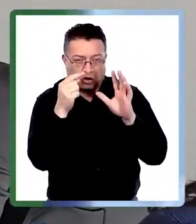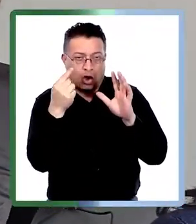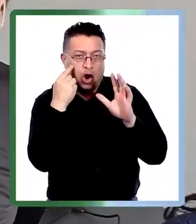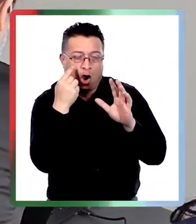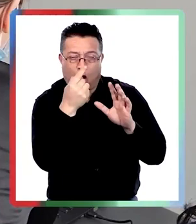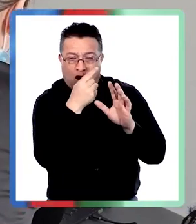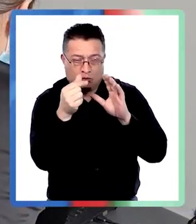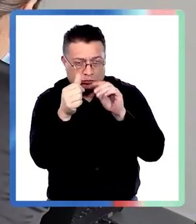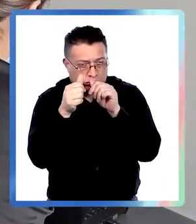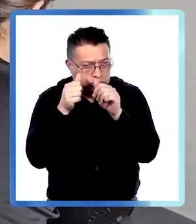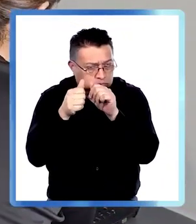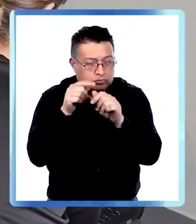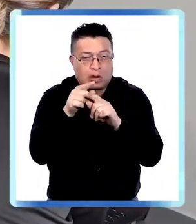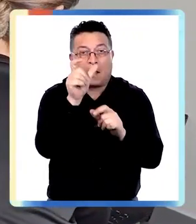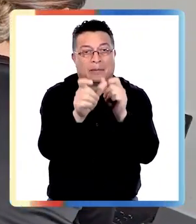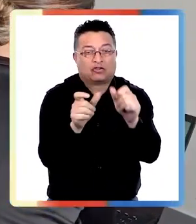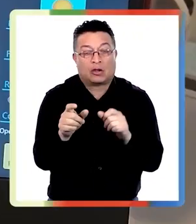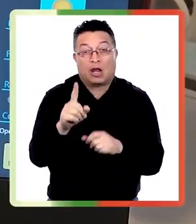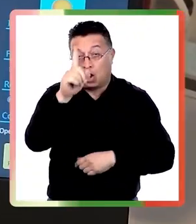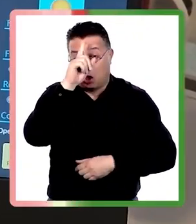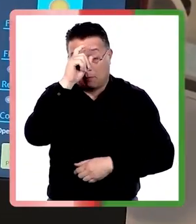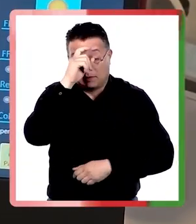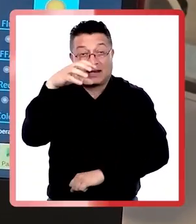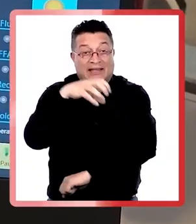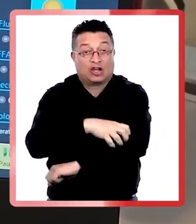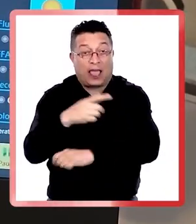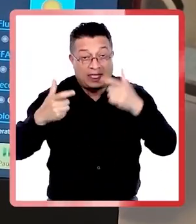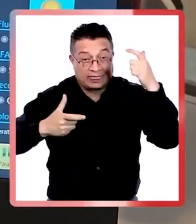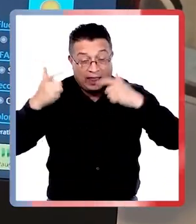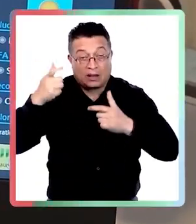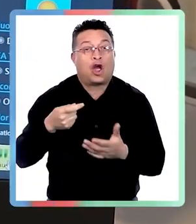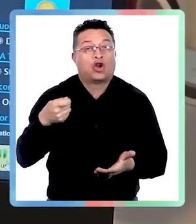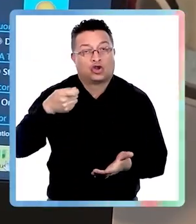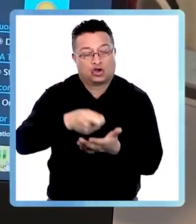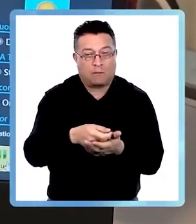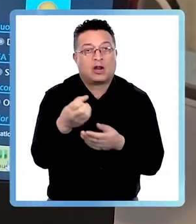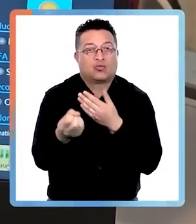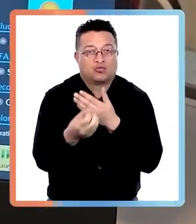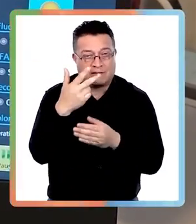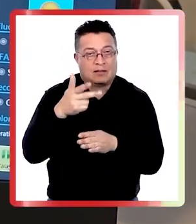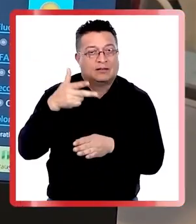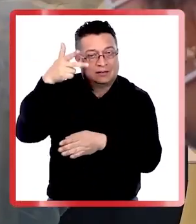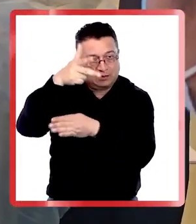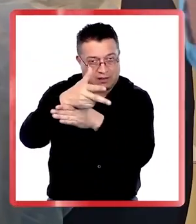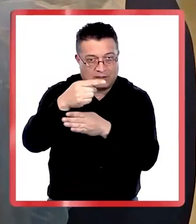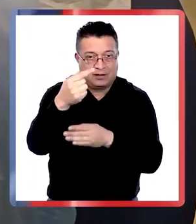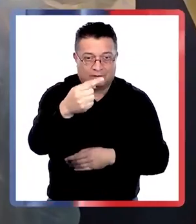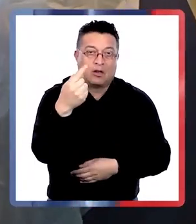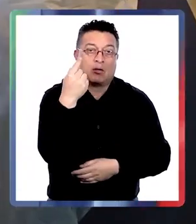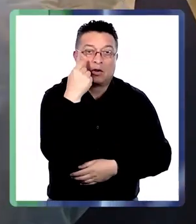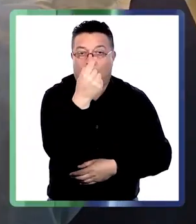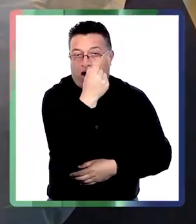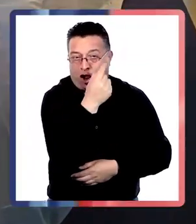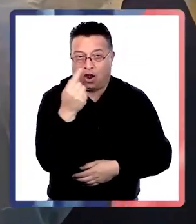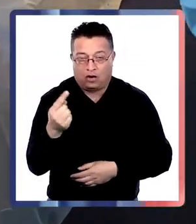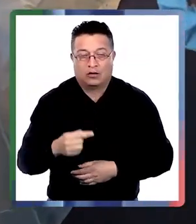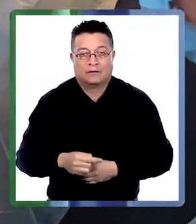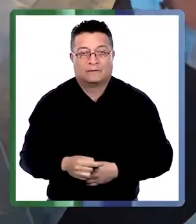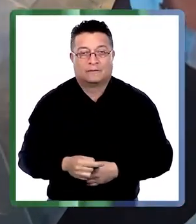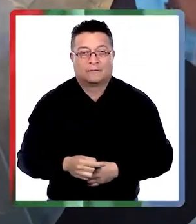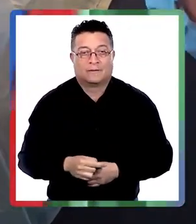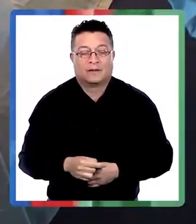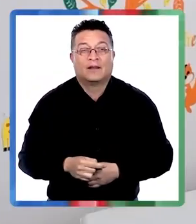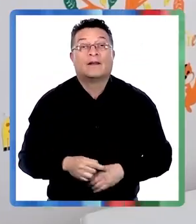una fotografía del fondo de ojo del paciente. El Hospital Regional de Talca adquirió una nueva cámara portátil retinal de campo